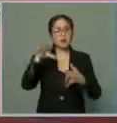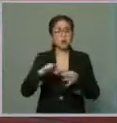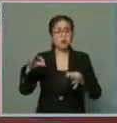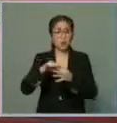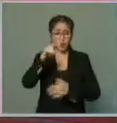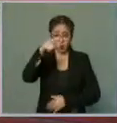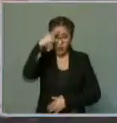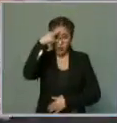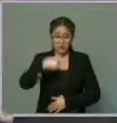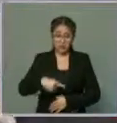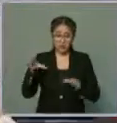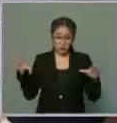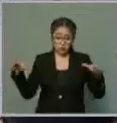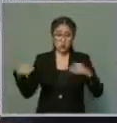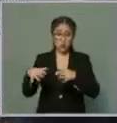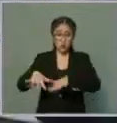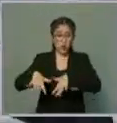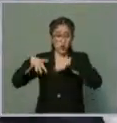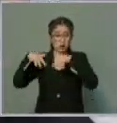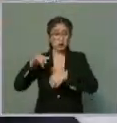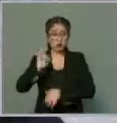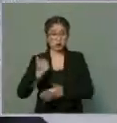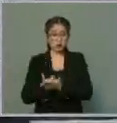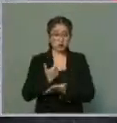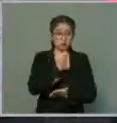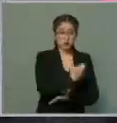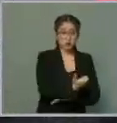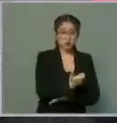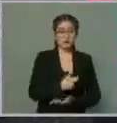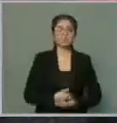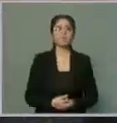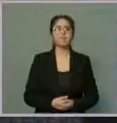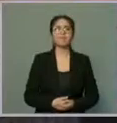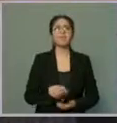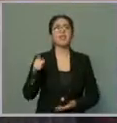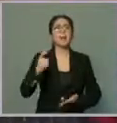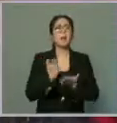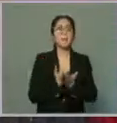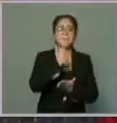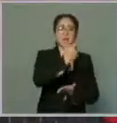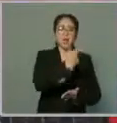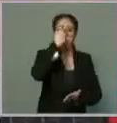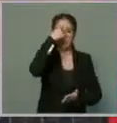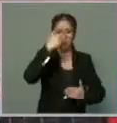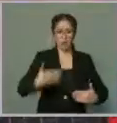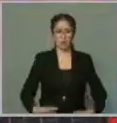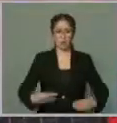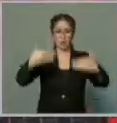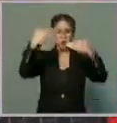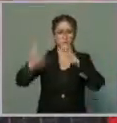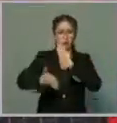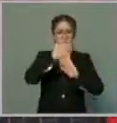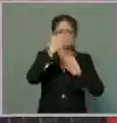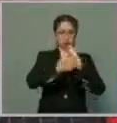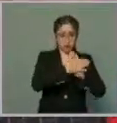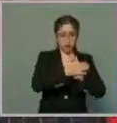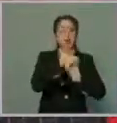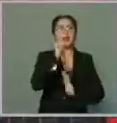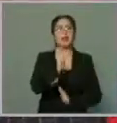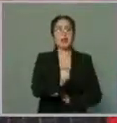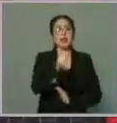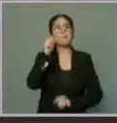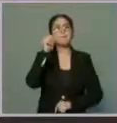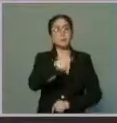dar? El tema con el presupuesto para el muro es que entra también en el presupuesto para